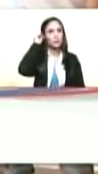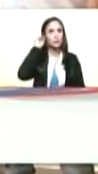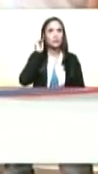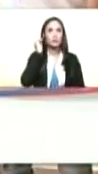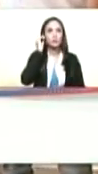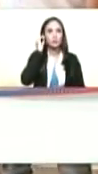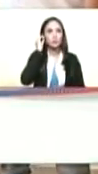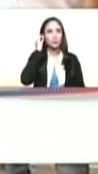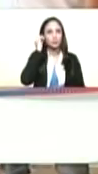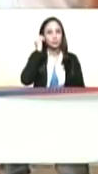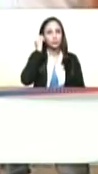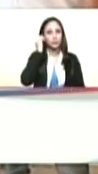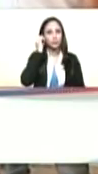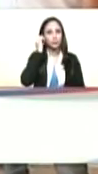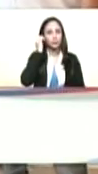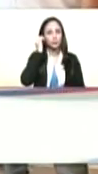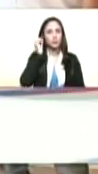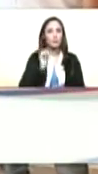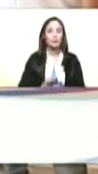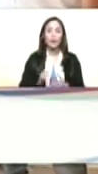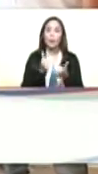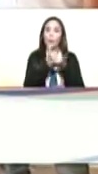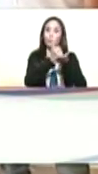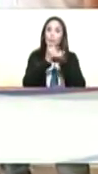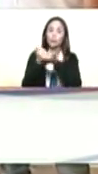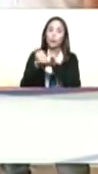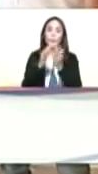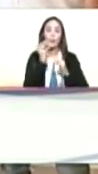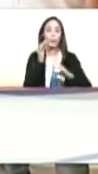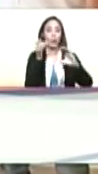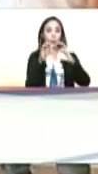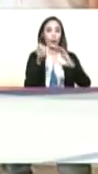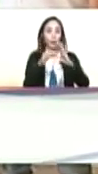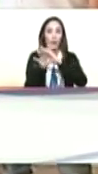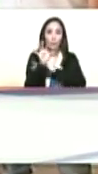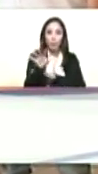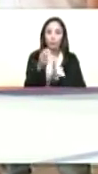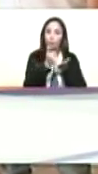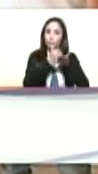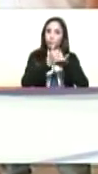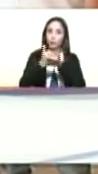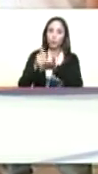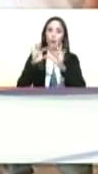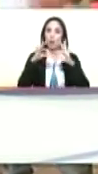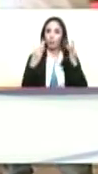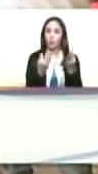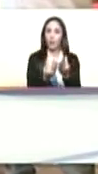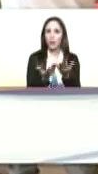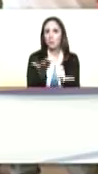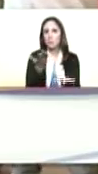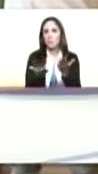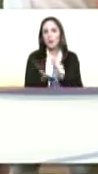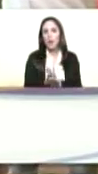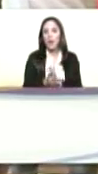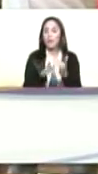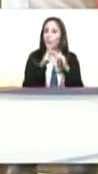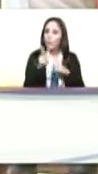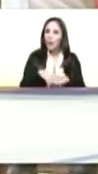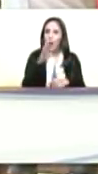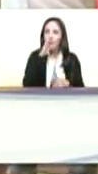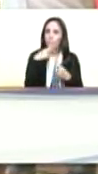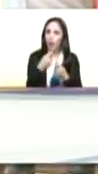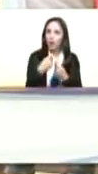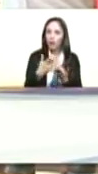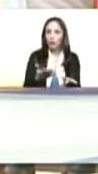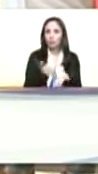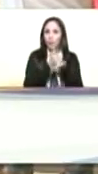el carné de la patria, el hogar. Con el carné de la patria llega el hogar, llega todo el sistema de becas para la